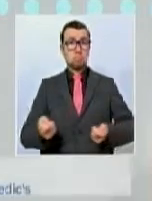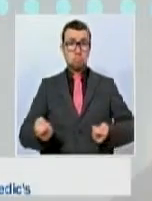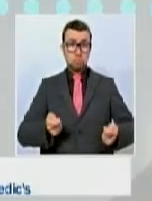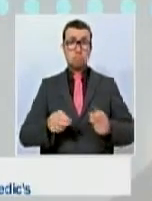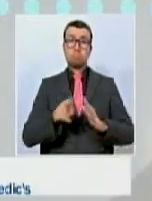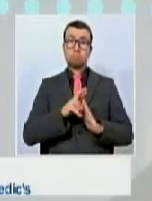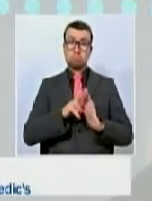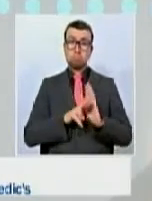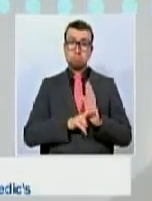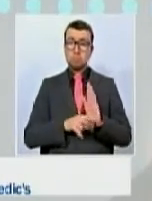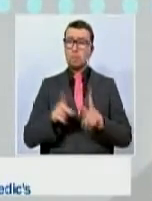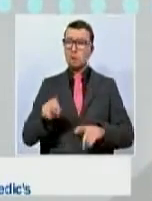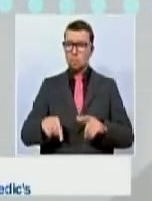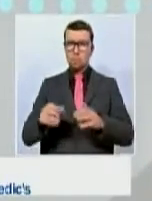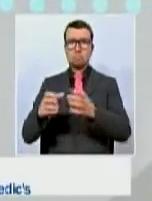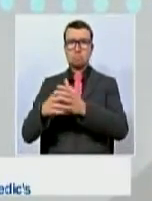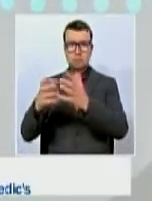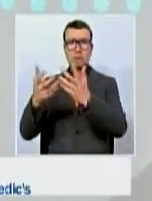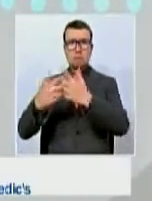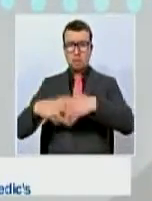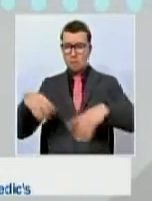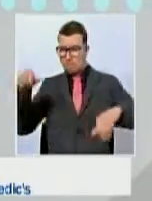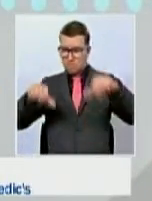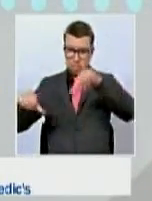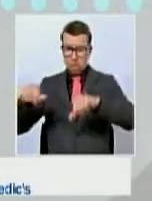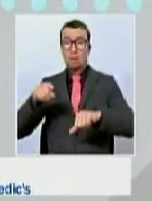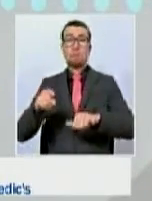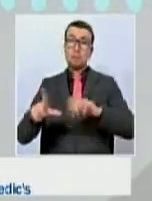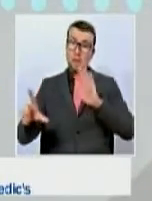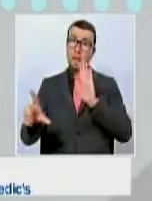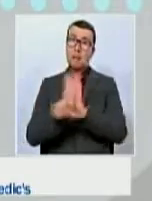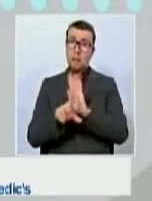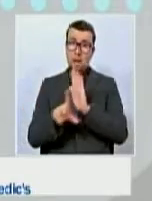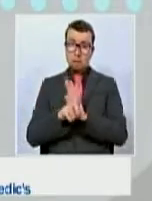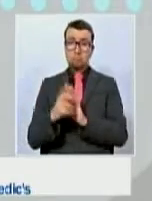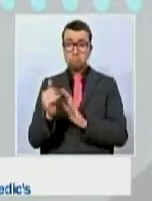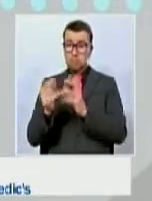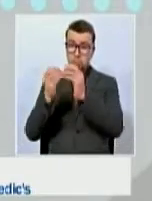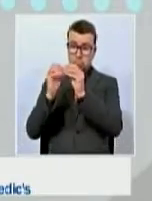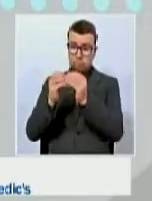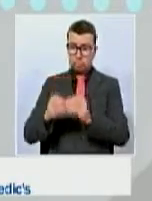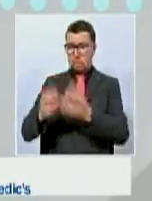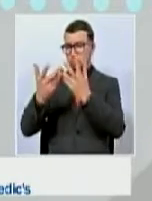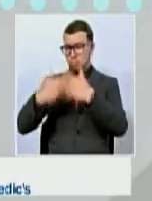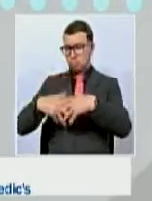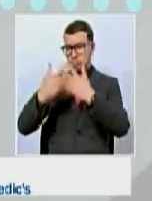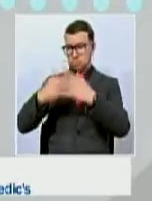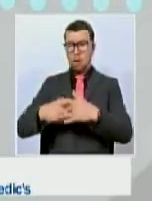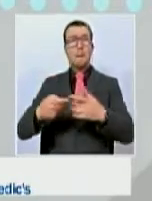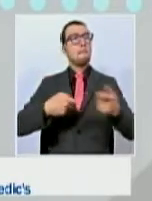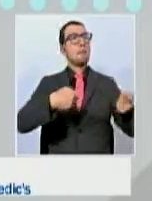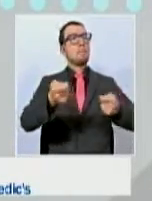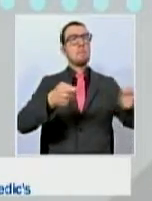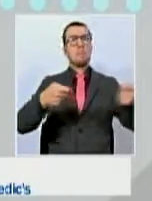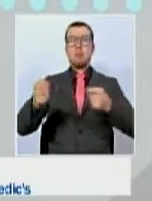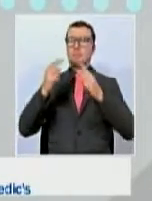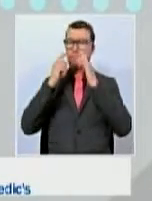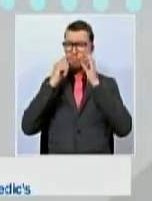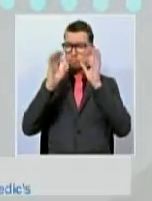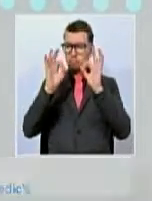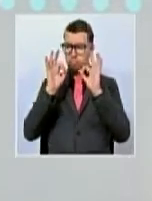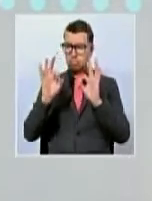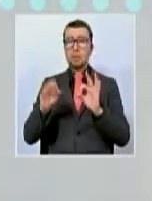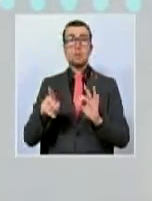existen laboratorios legalmente constituidos con buenas prácticas de manufactura, entregando productos de calidad por el